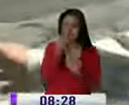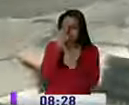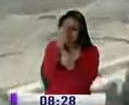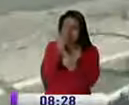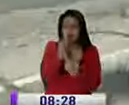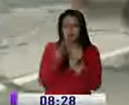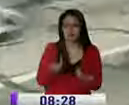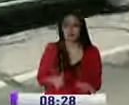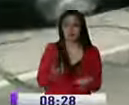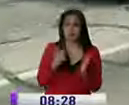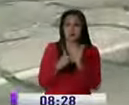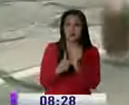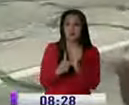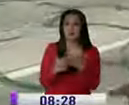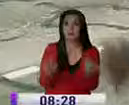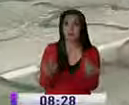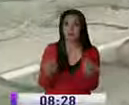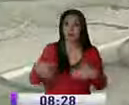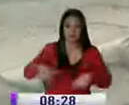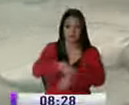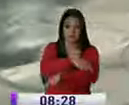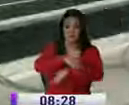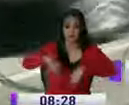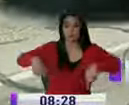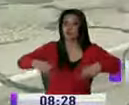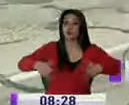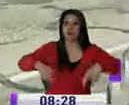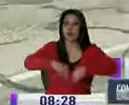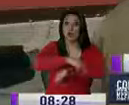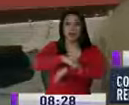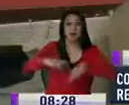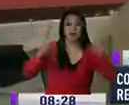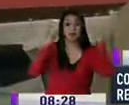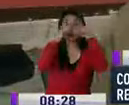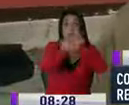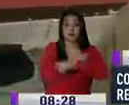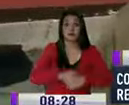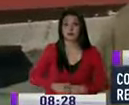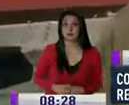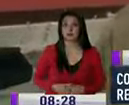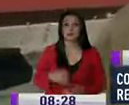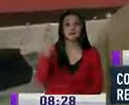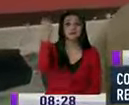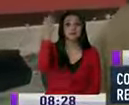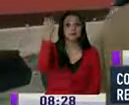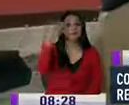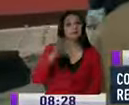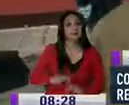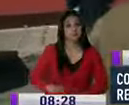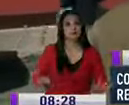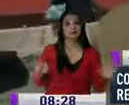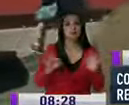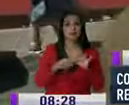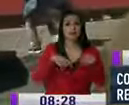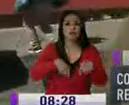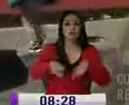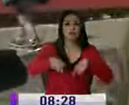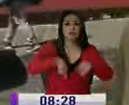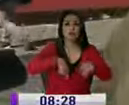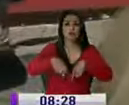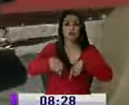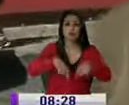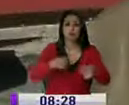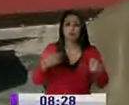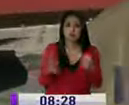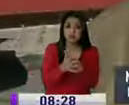que, por ejemplo, no hay un corte directo acá para cruzar, entonces es muy difícil cruzar. El semáforo es indispensable porque siempre se van a